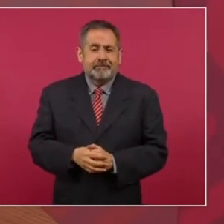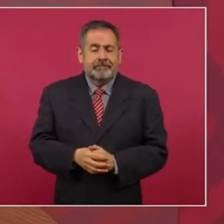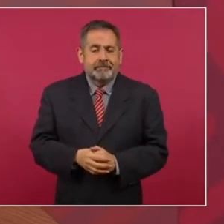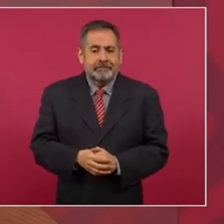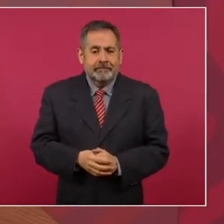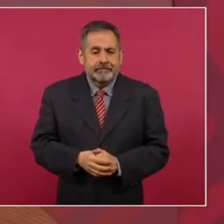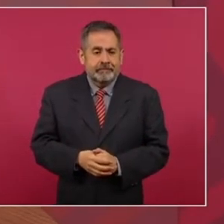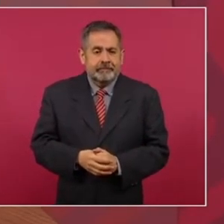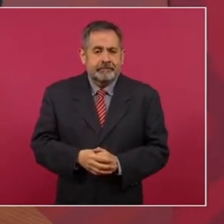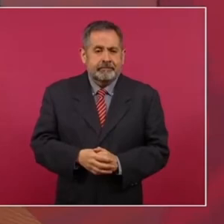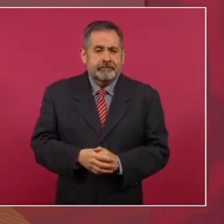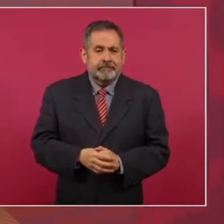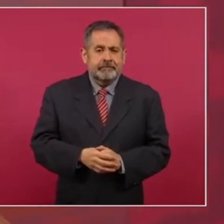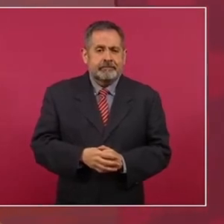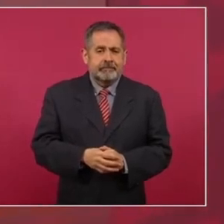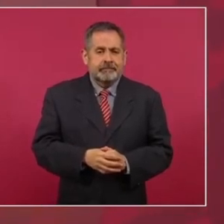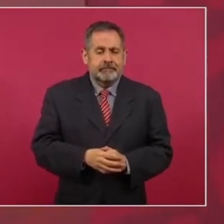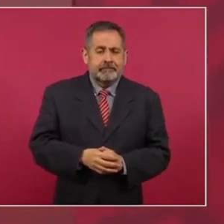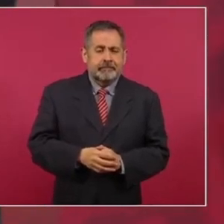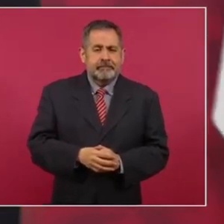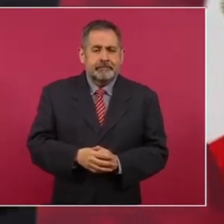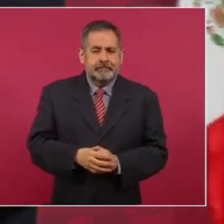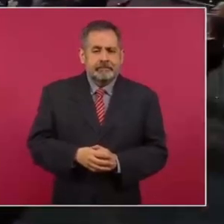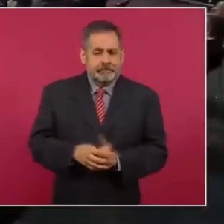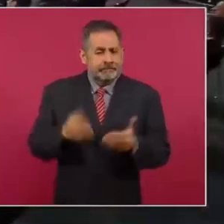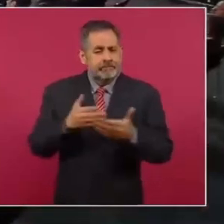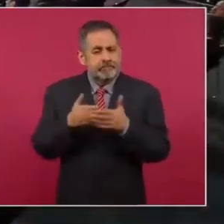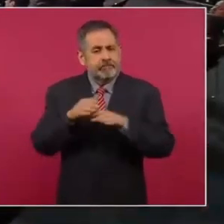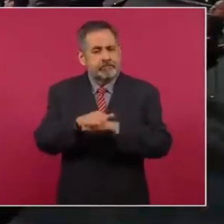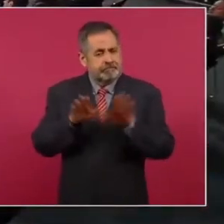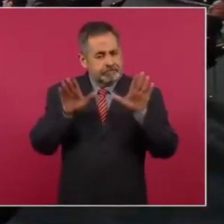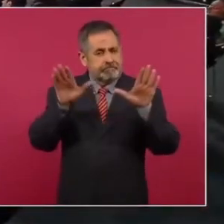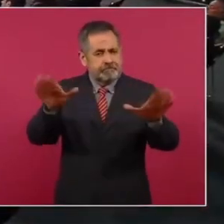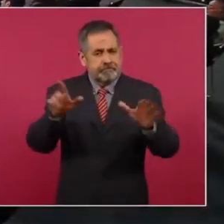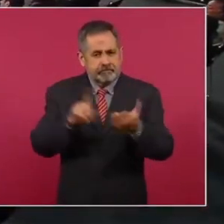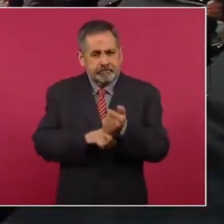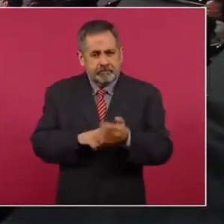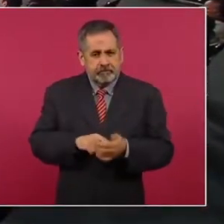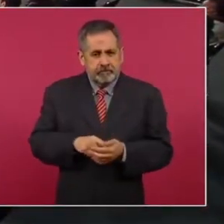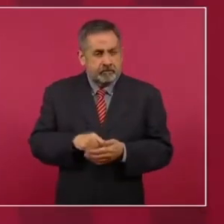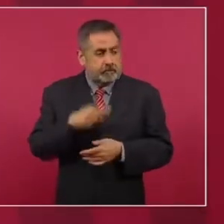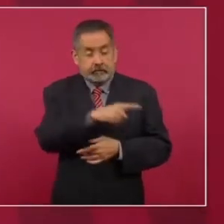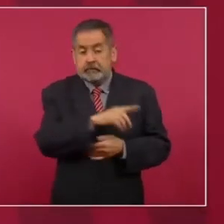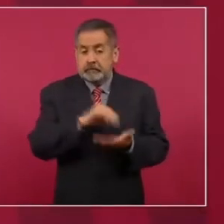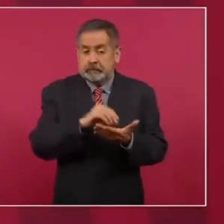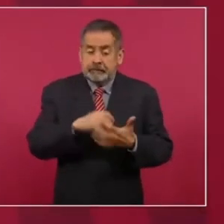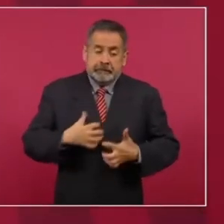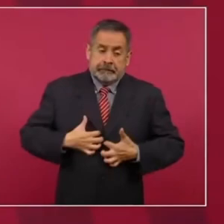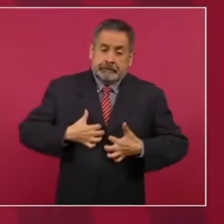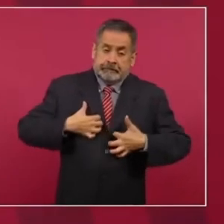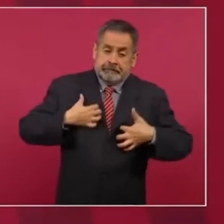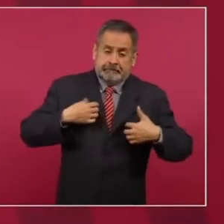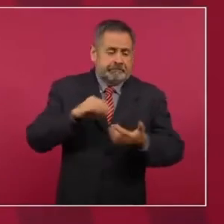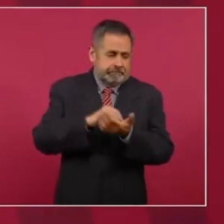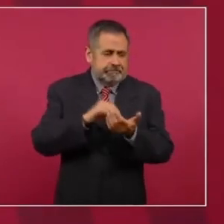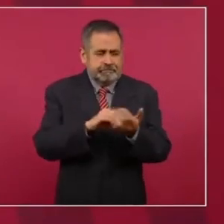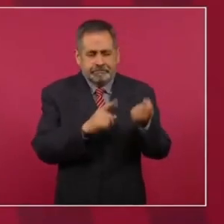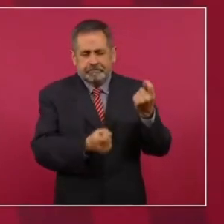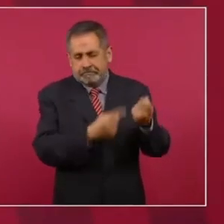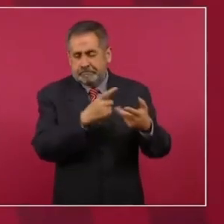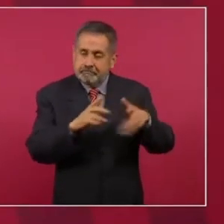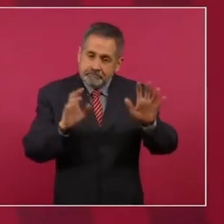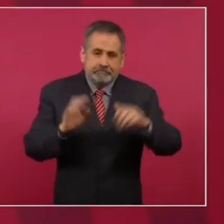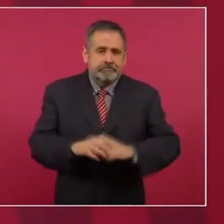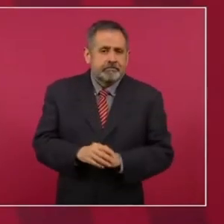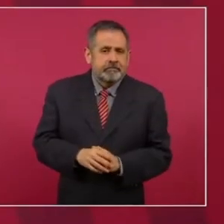y ahora que hablamos del aeropuerto, porque todavía no se les quita el coraje, ¿no?, a algunos,